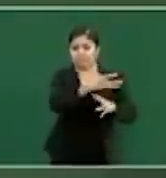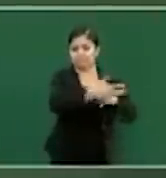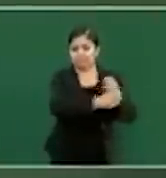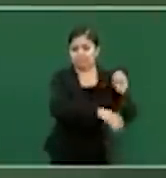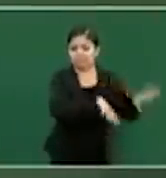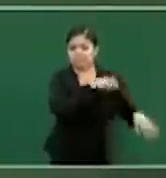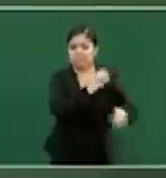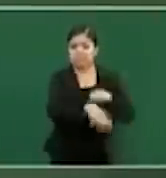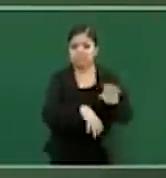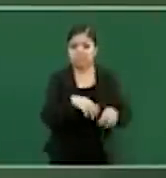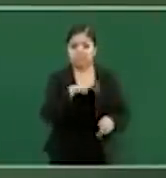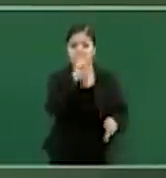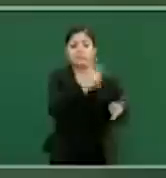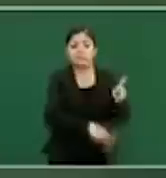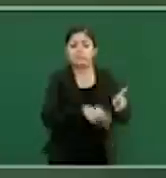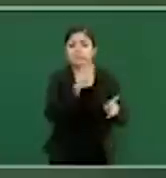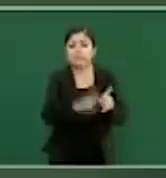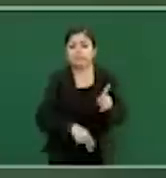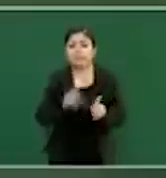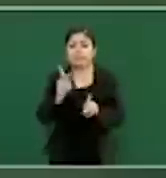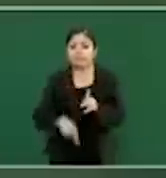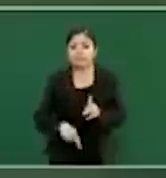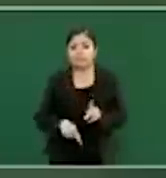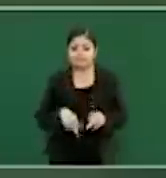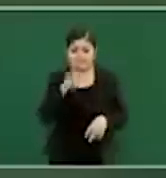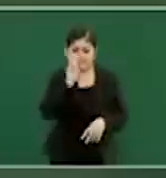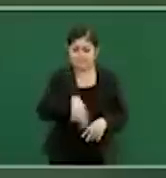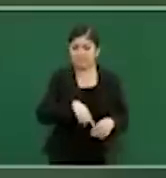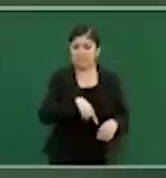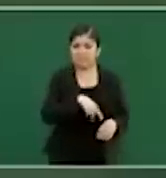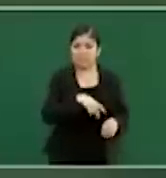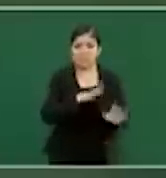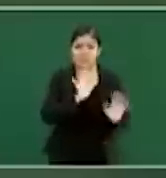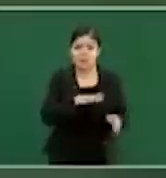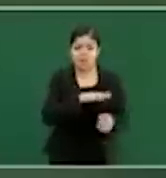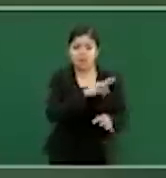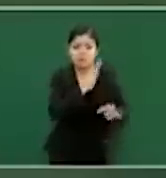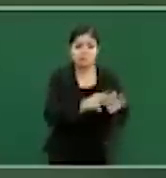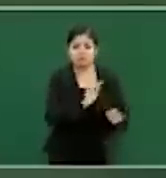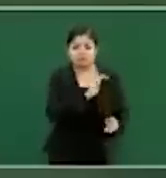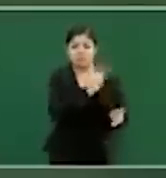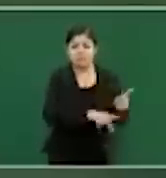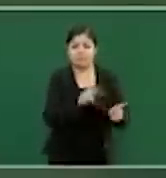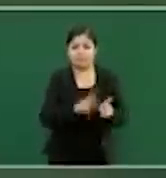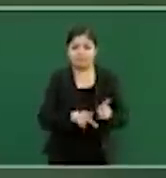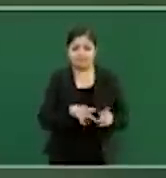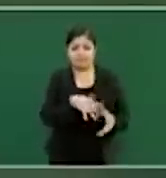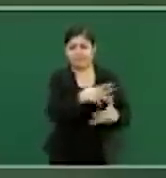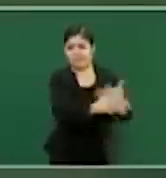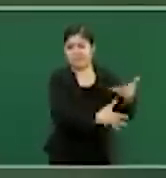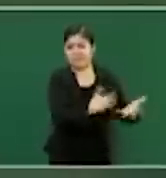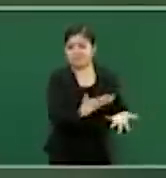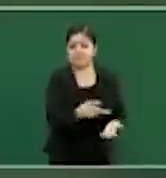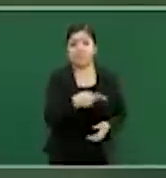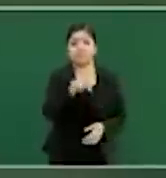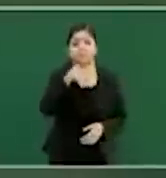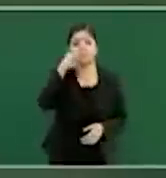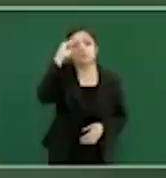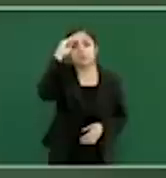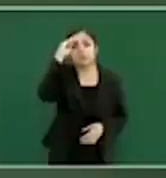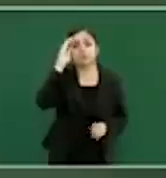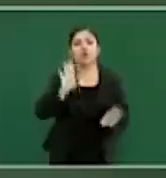de obras inconclusas, un cochinero, pero no se trata aquí